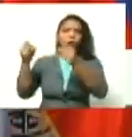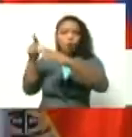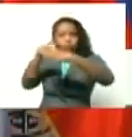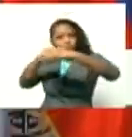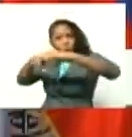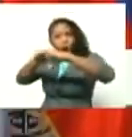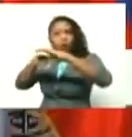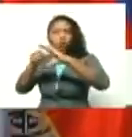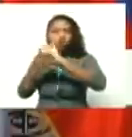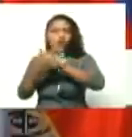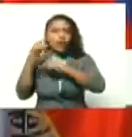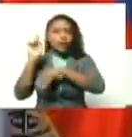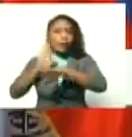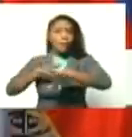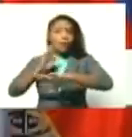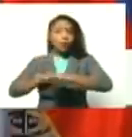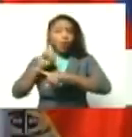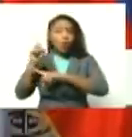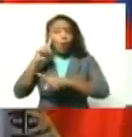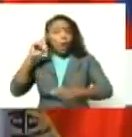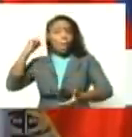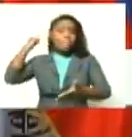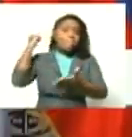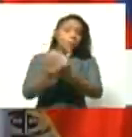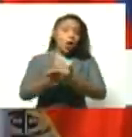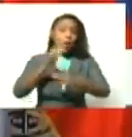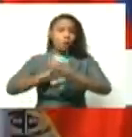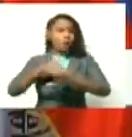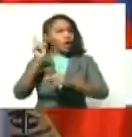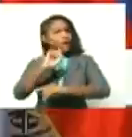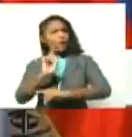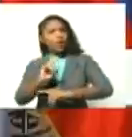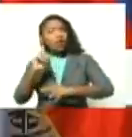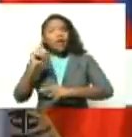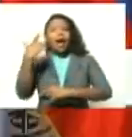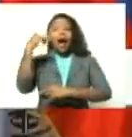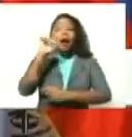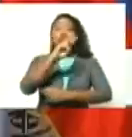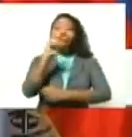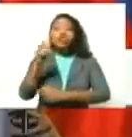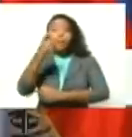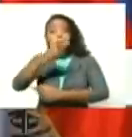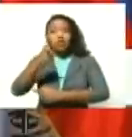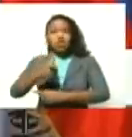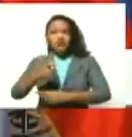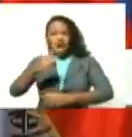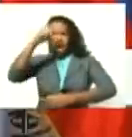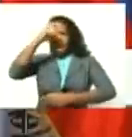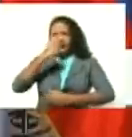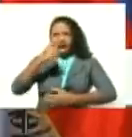haber ocurrido un homicidio, ¿por qué no? Si hay 200 personas furiosas,